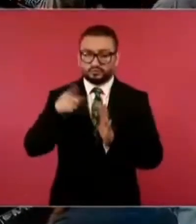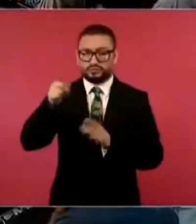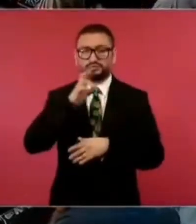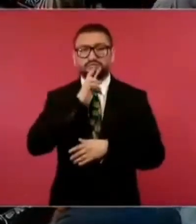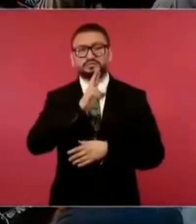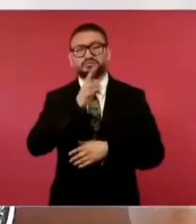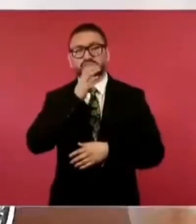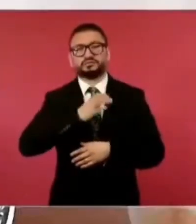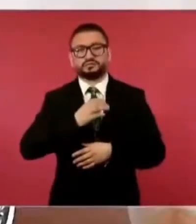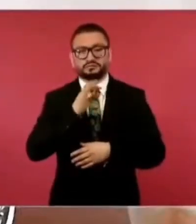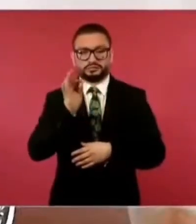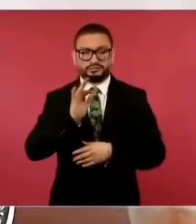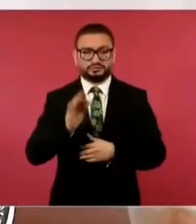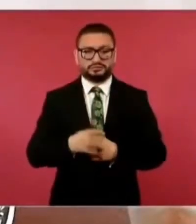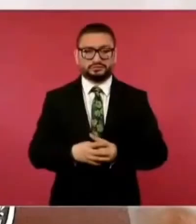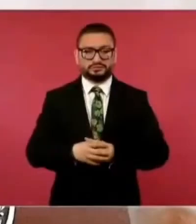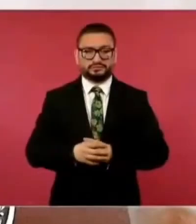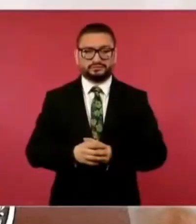contestar.